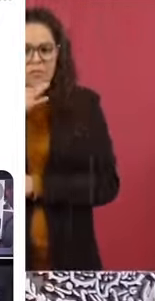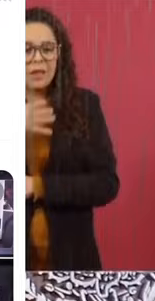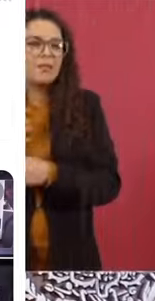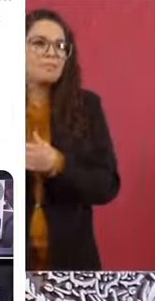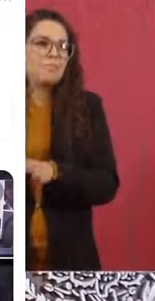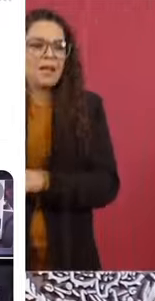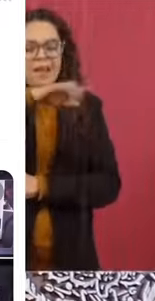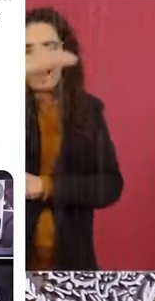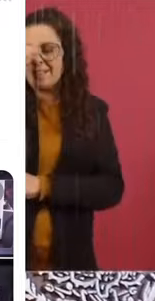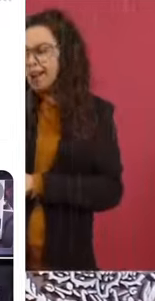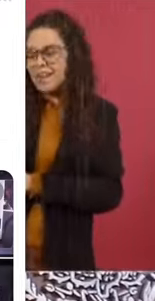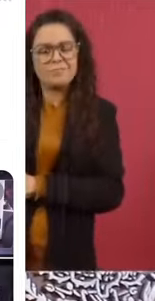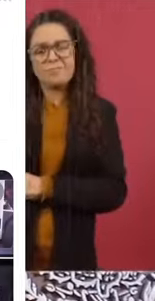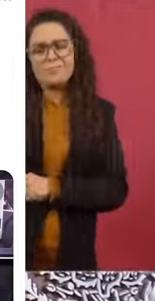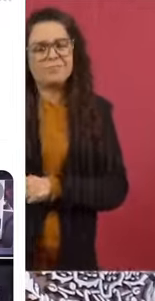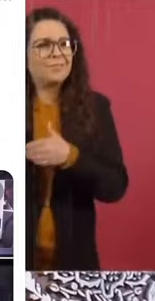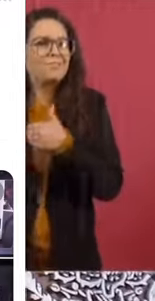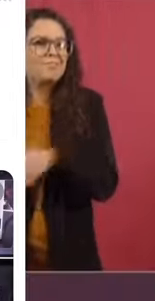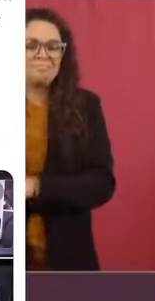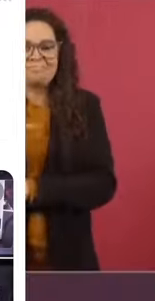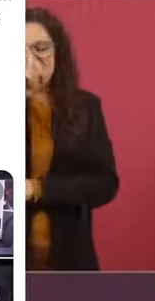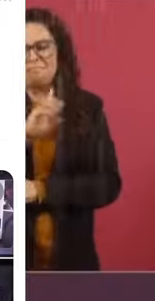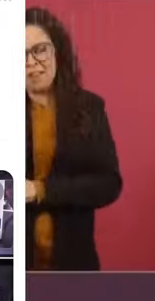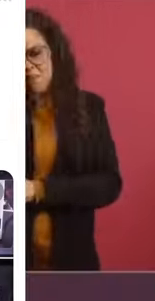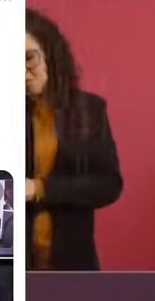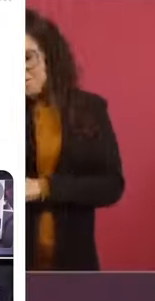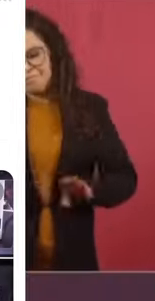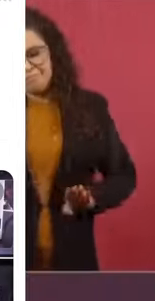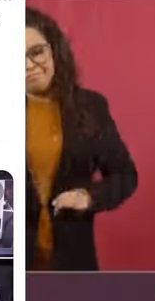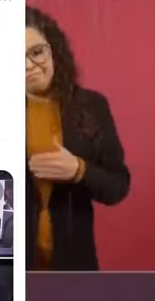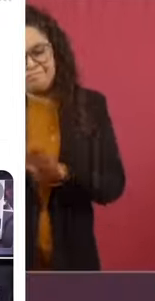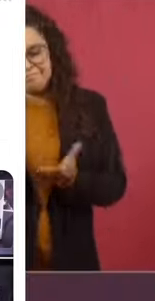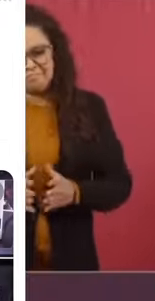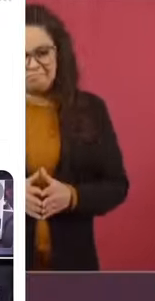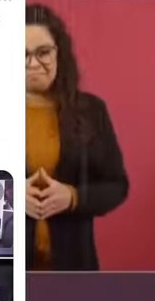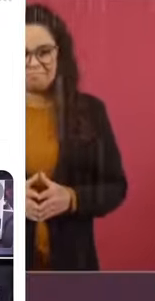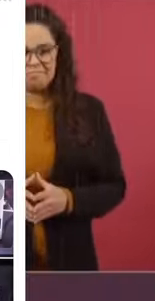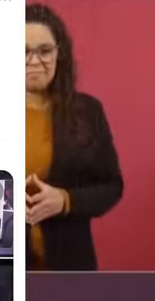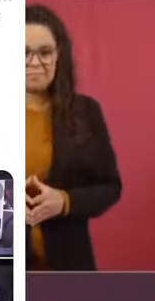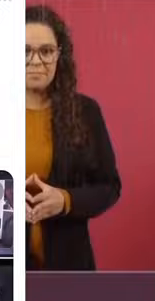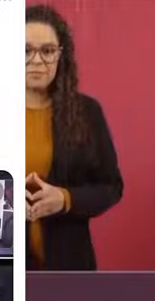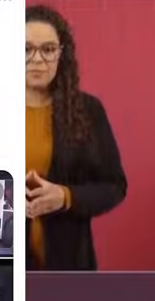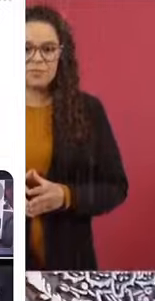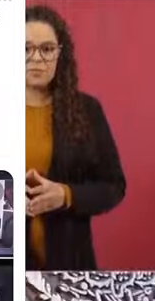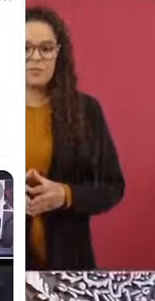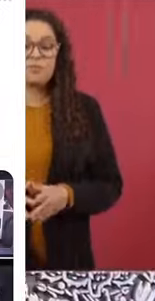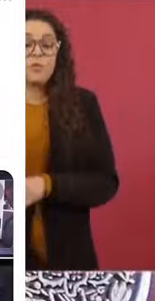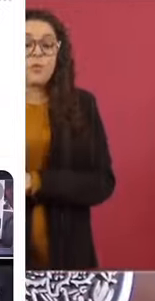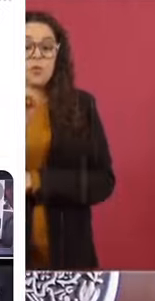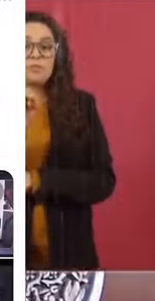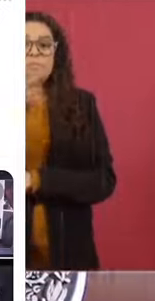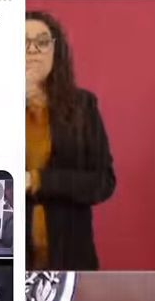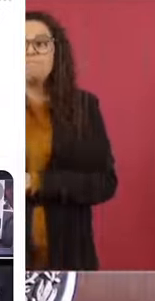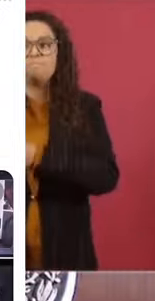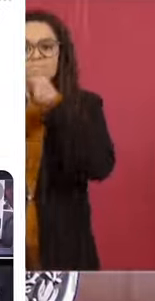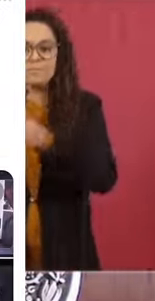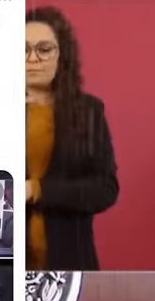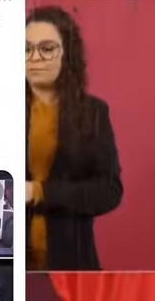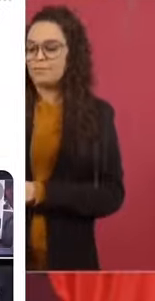importar? O sea, si ya sabes que son una fábrica de mentiras. O un reportaje de Loret de Mola.